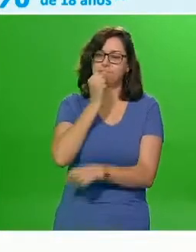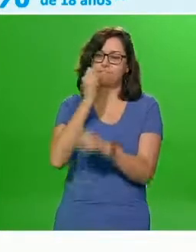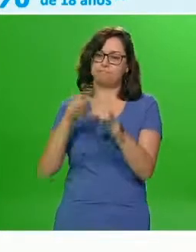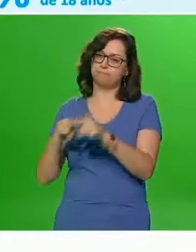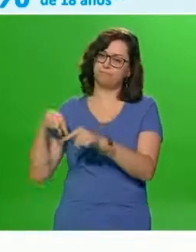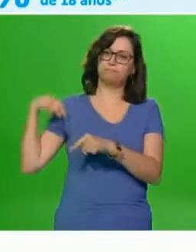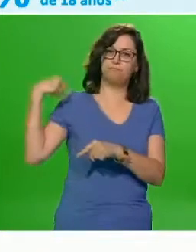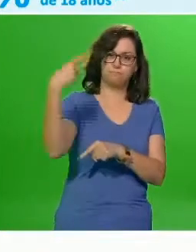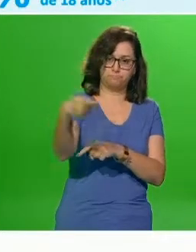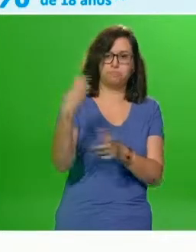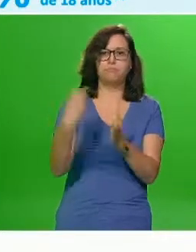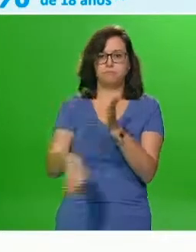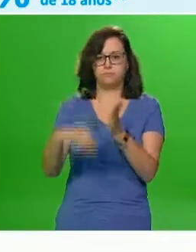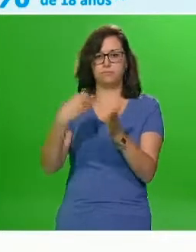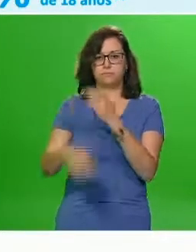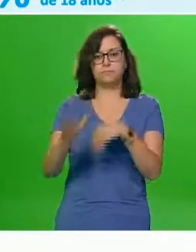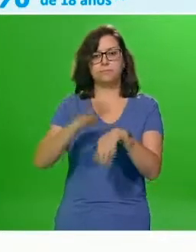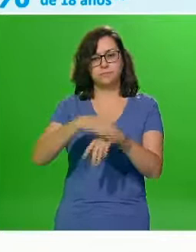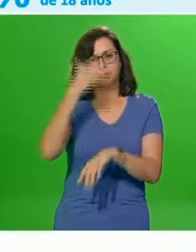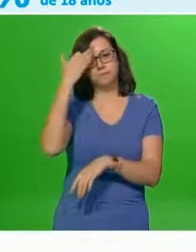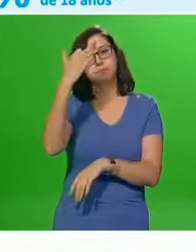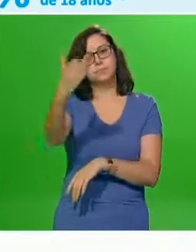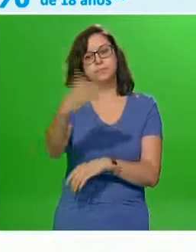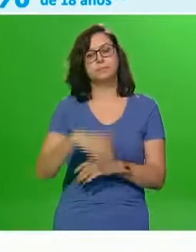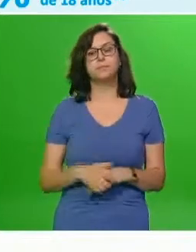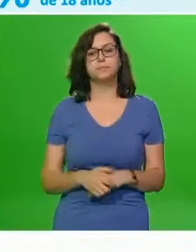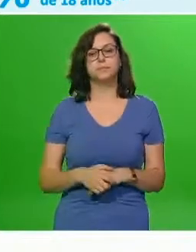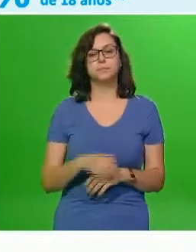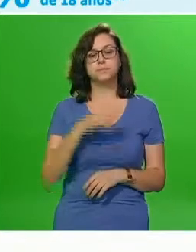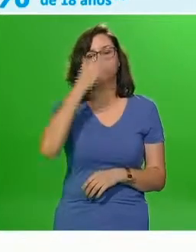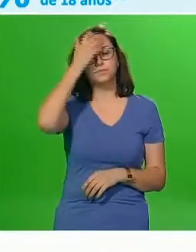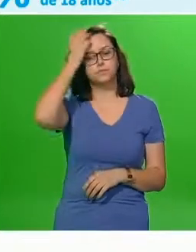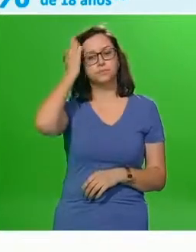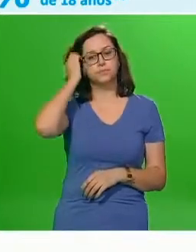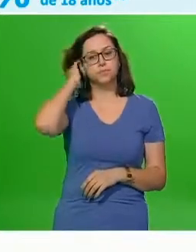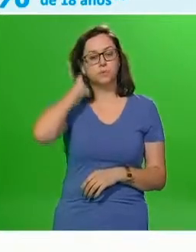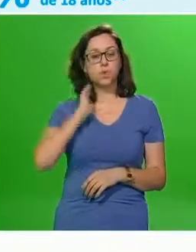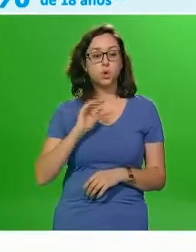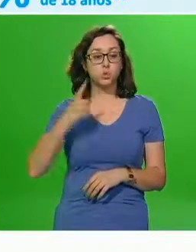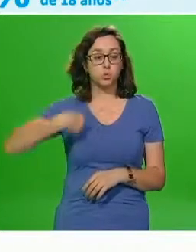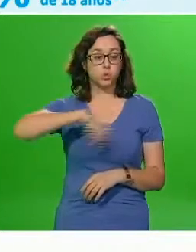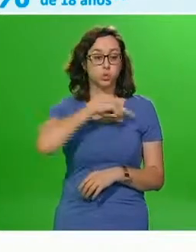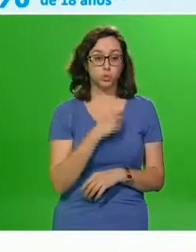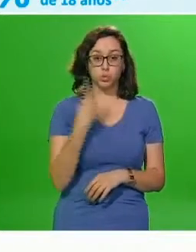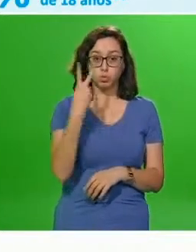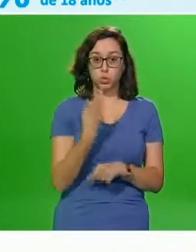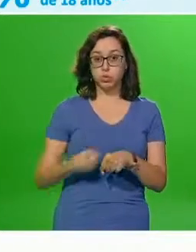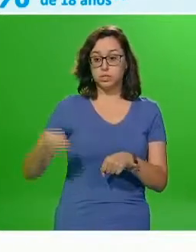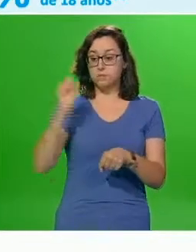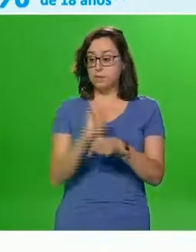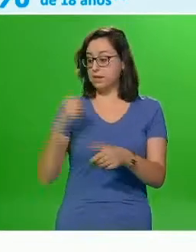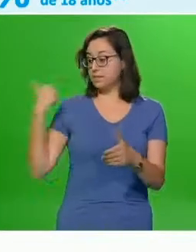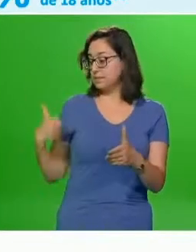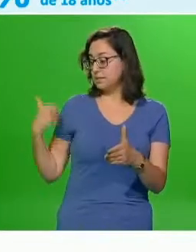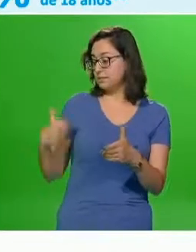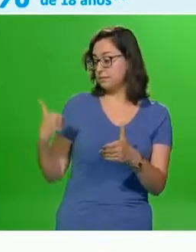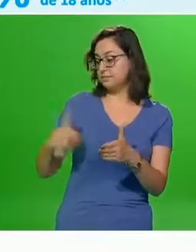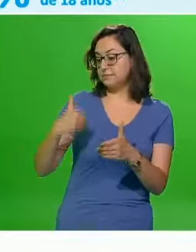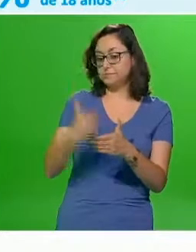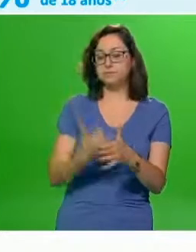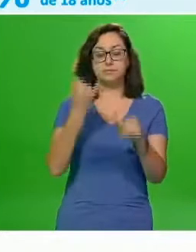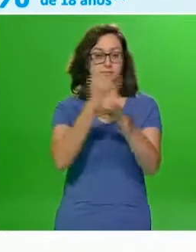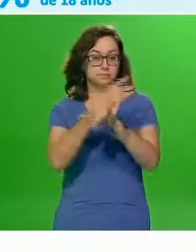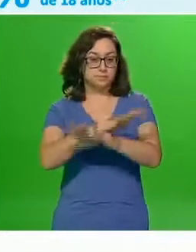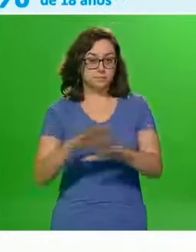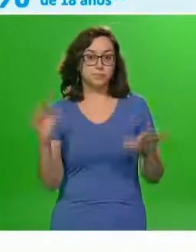su segunda dosis. Esto es explicable, como hemos mencionado durante las últimas 2 semanas, priorizamos de manera muy